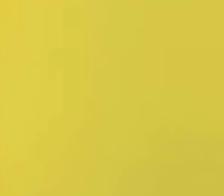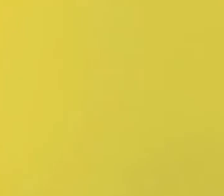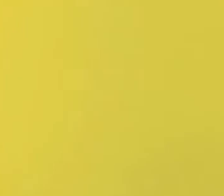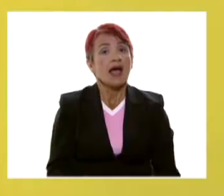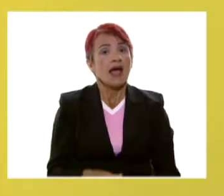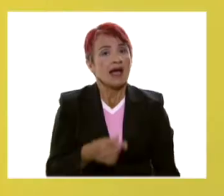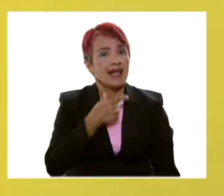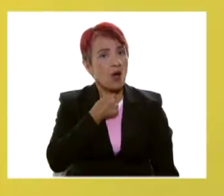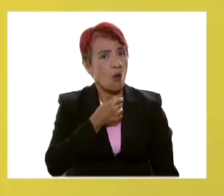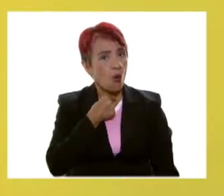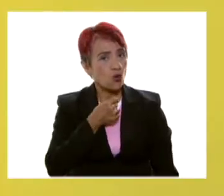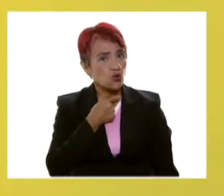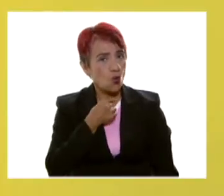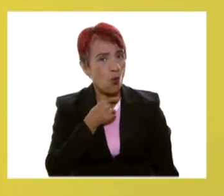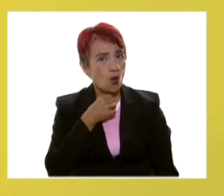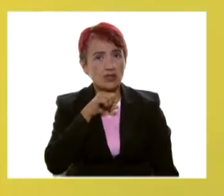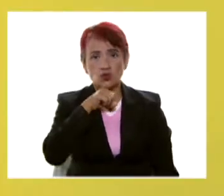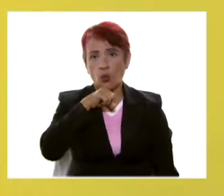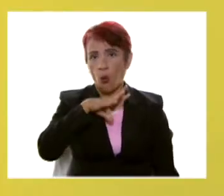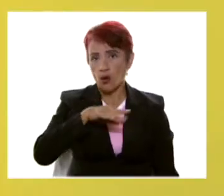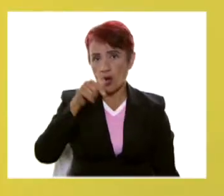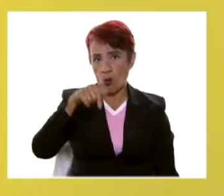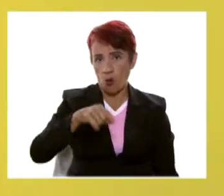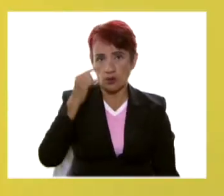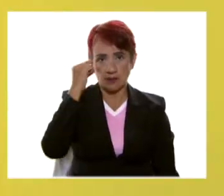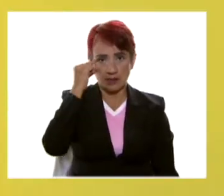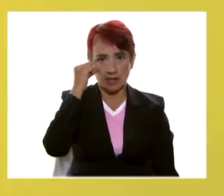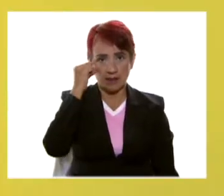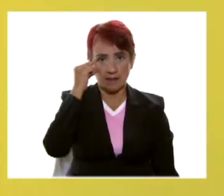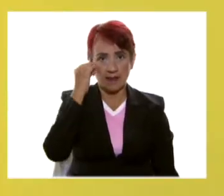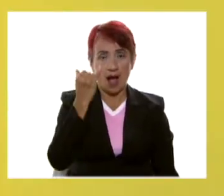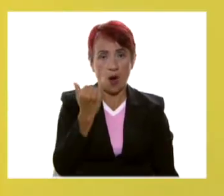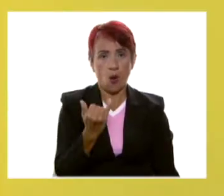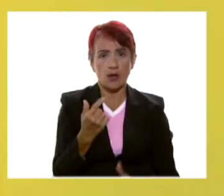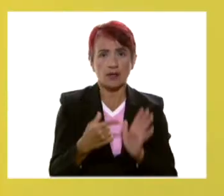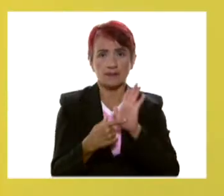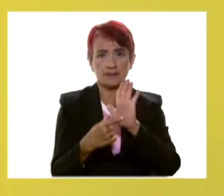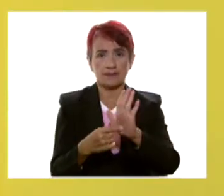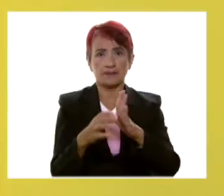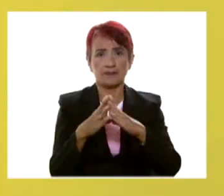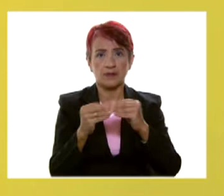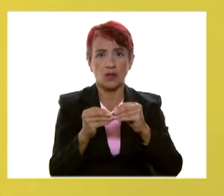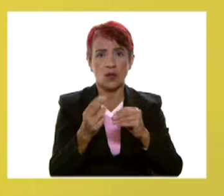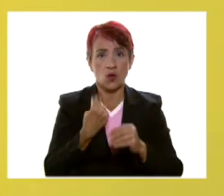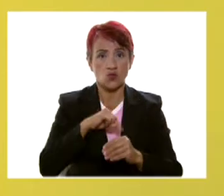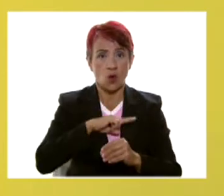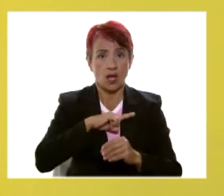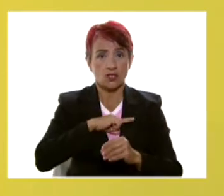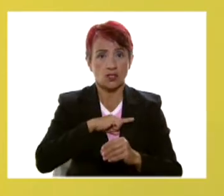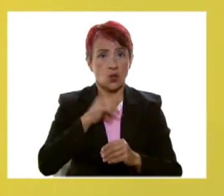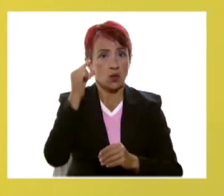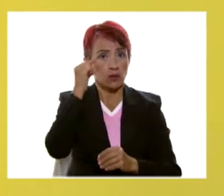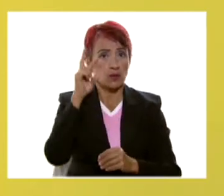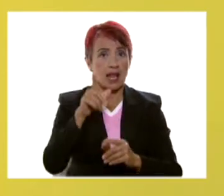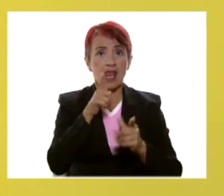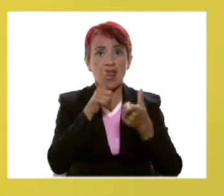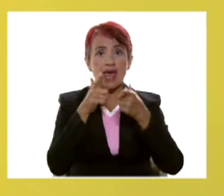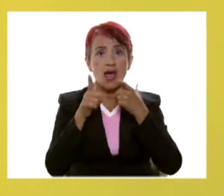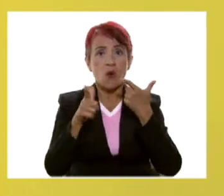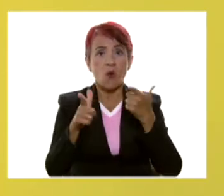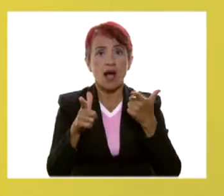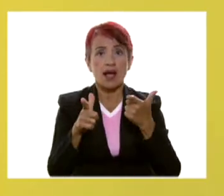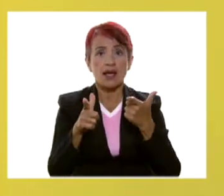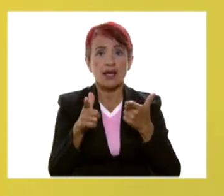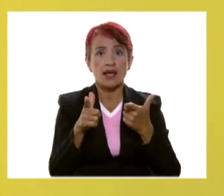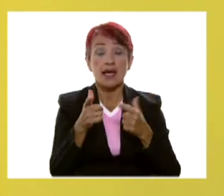¿Qué les pareció el efemérides de este día? Ahora vamos a continuar con nuestro viernes de lenguaje e